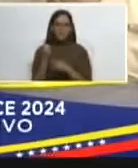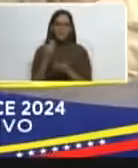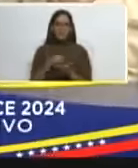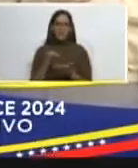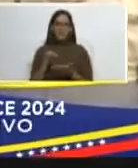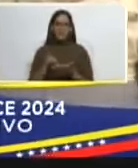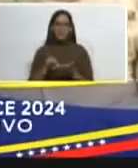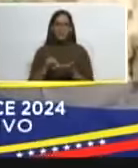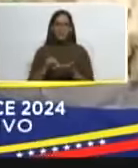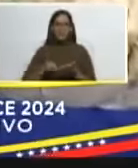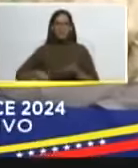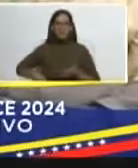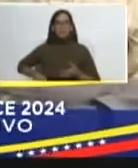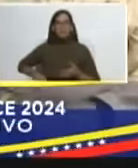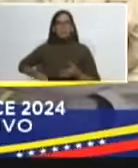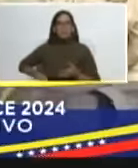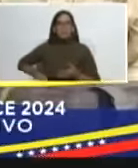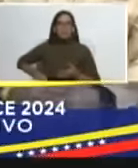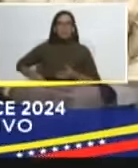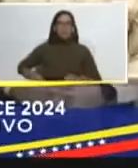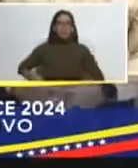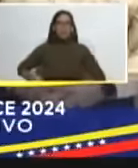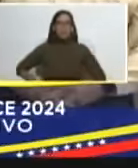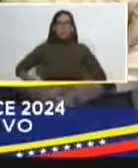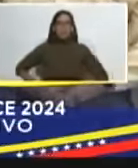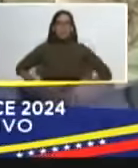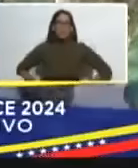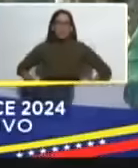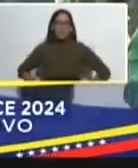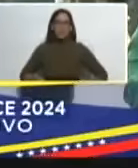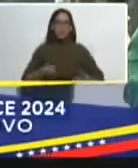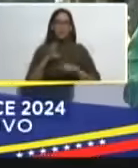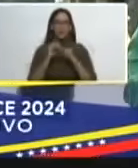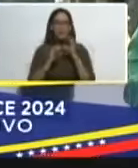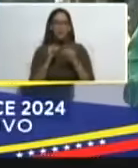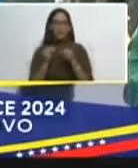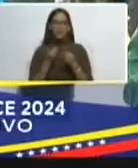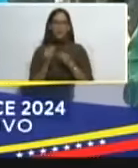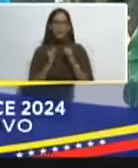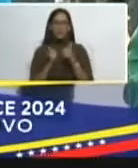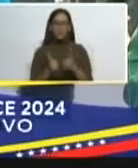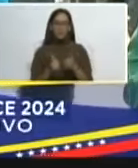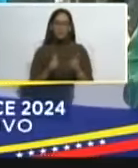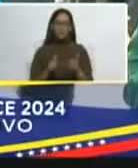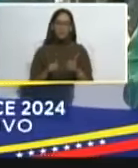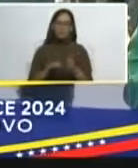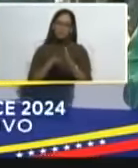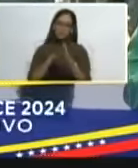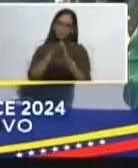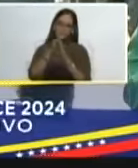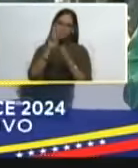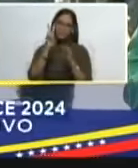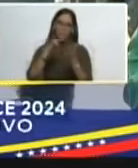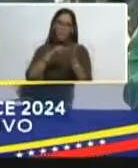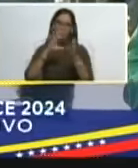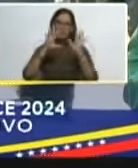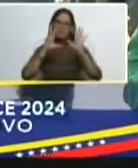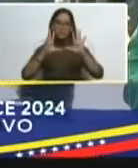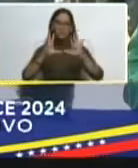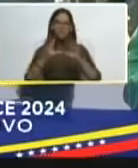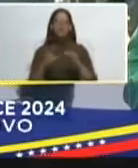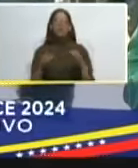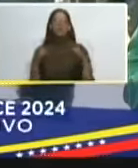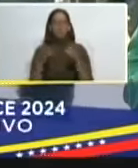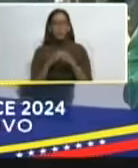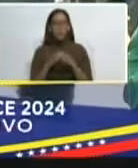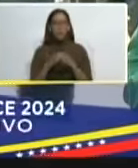Nacional y hablaba de cómo empezó a despegar el avión en el 2018, eso fue el conjunto de un grupo de políticas